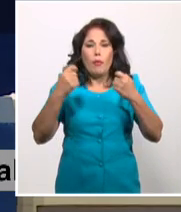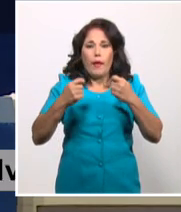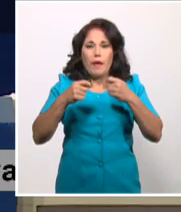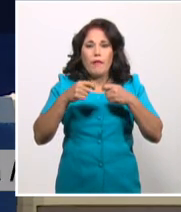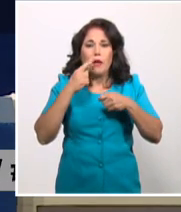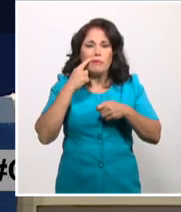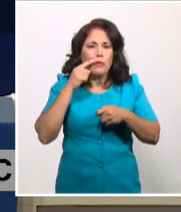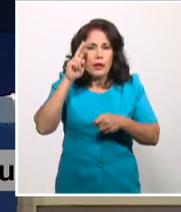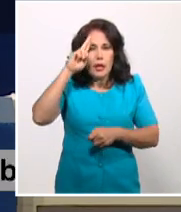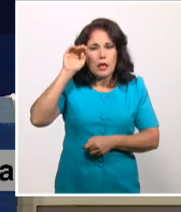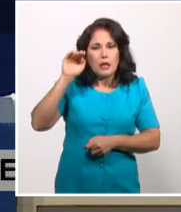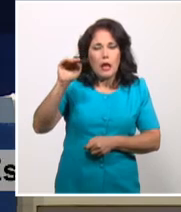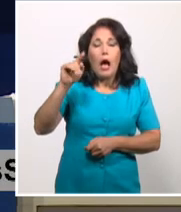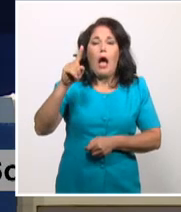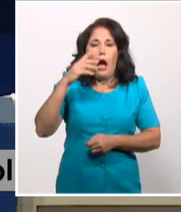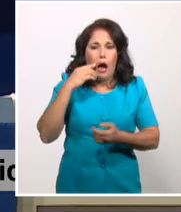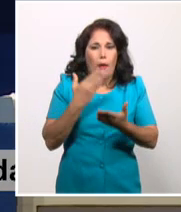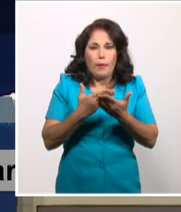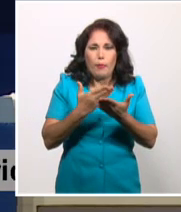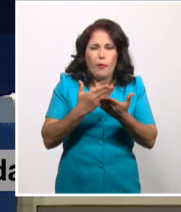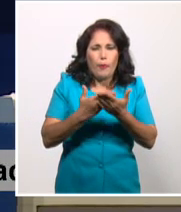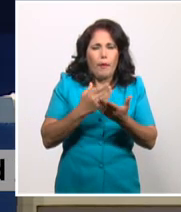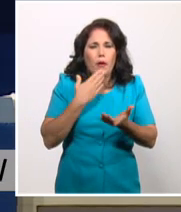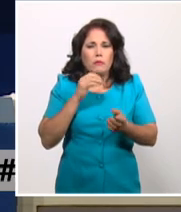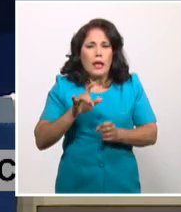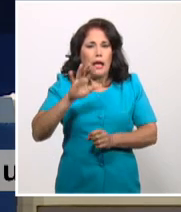ingreso, pues se le hace inmediatamente